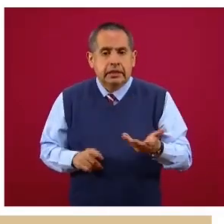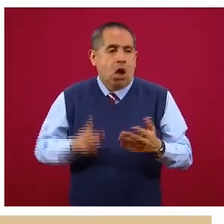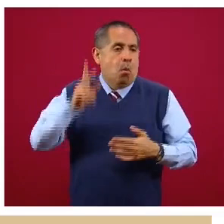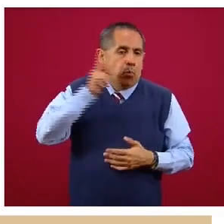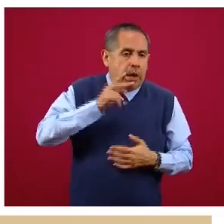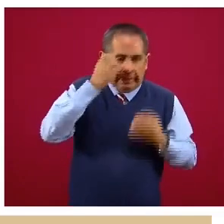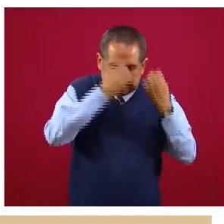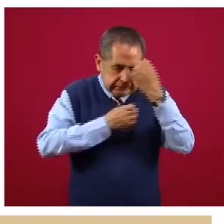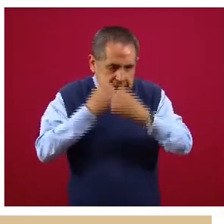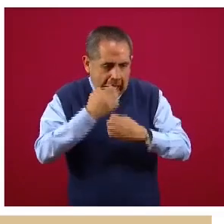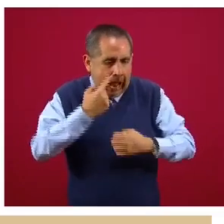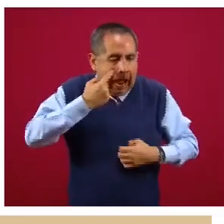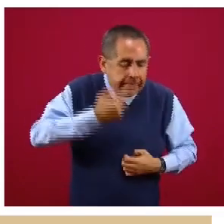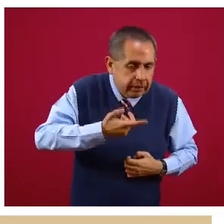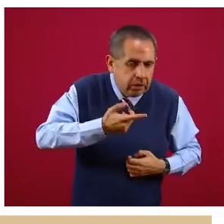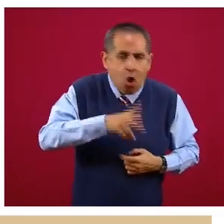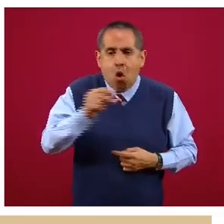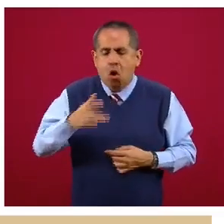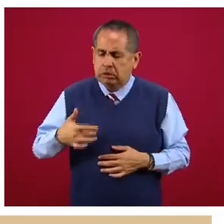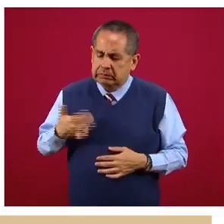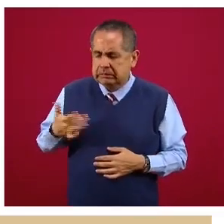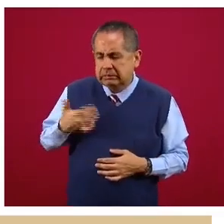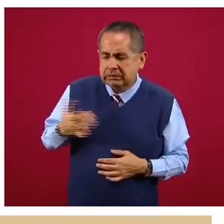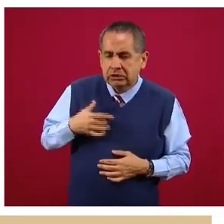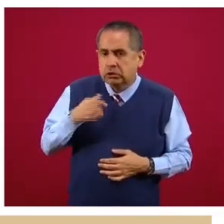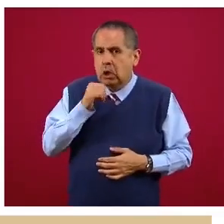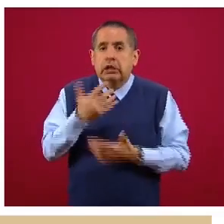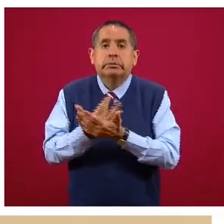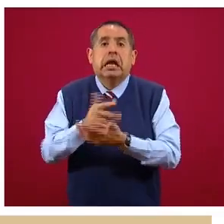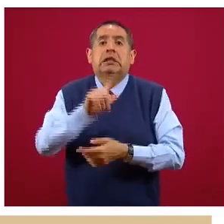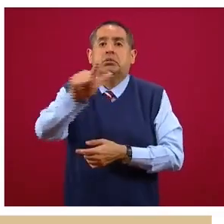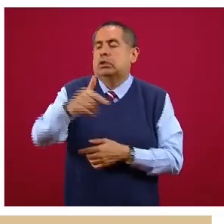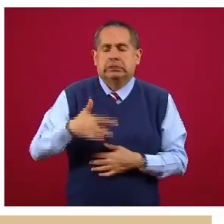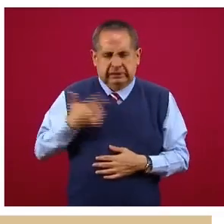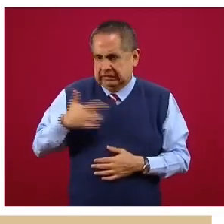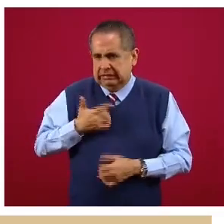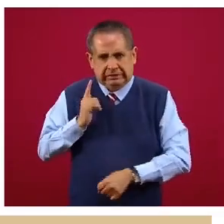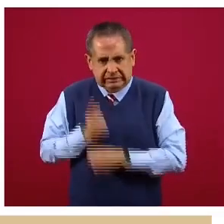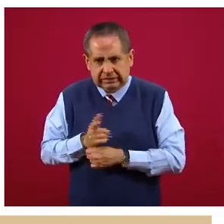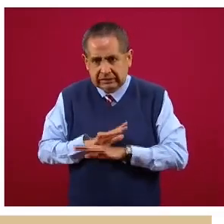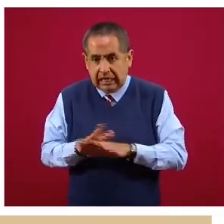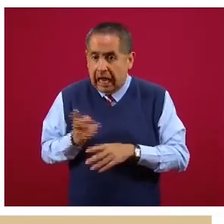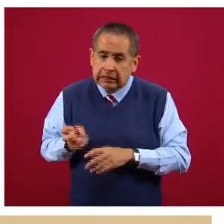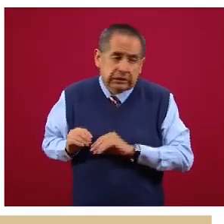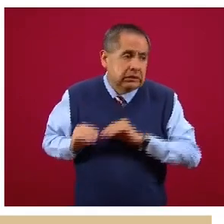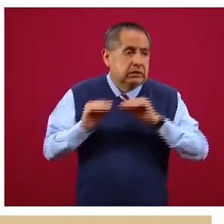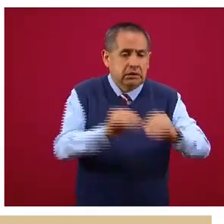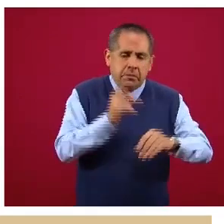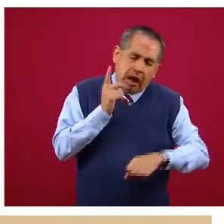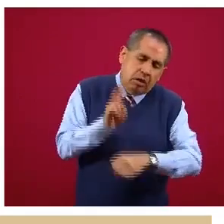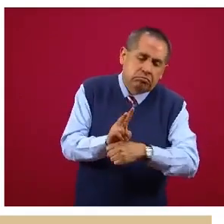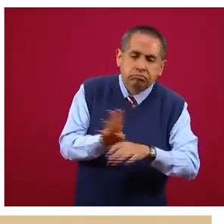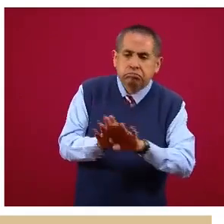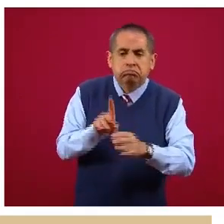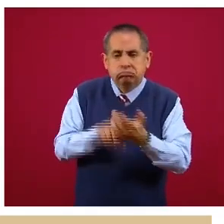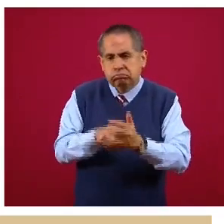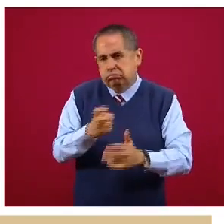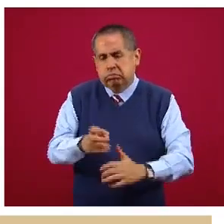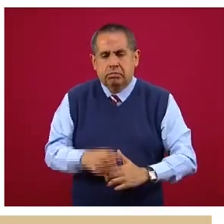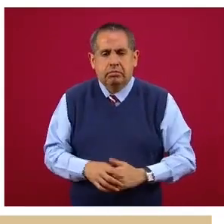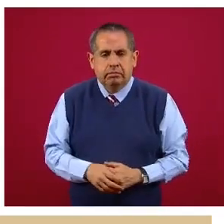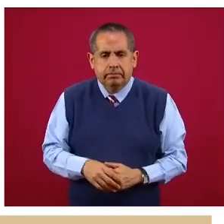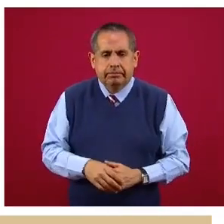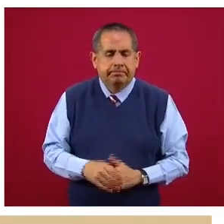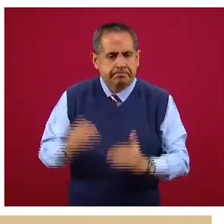pruebas y la que no necesita esperar el resultado de las pruebas, que desde luego es el primer frente de la vigilancia de esta enfermedad.